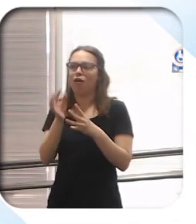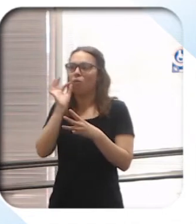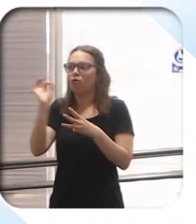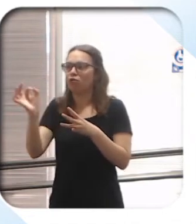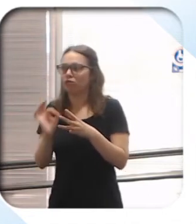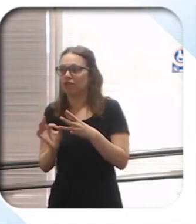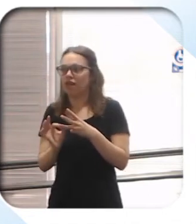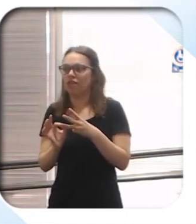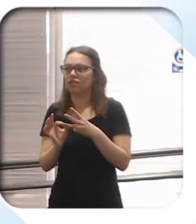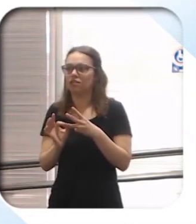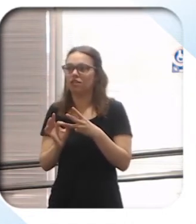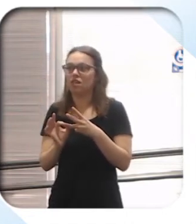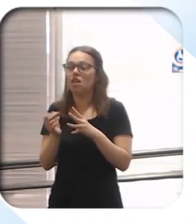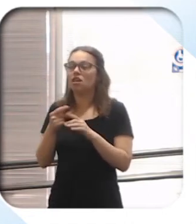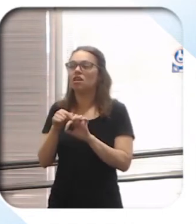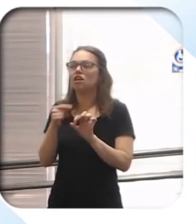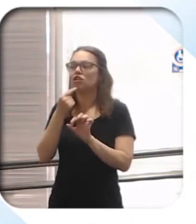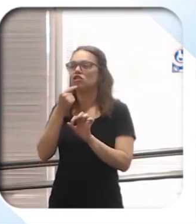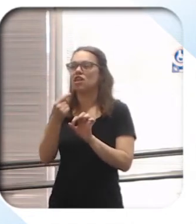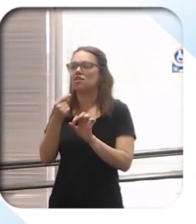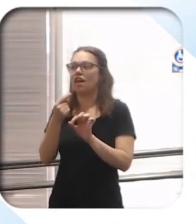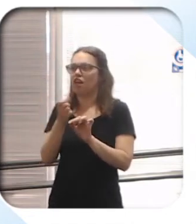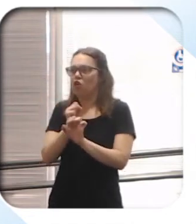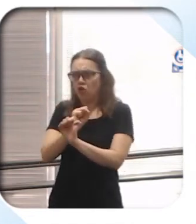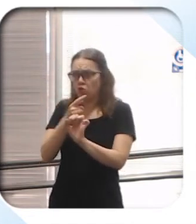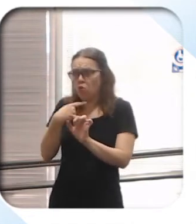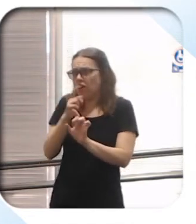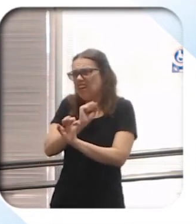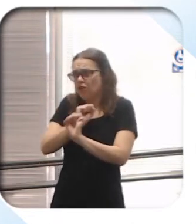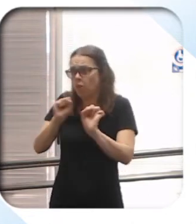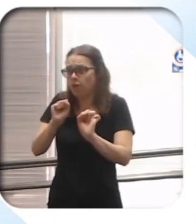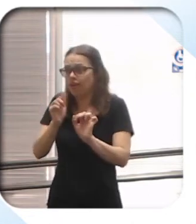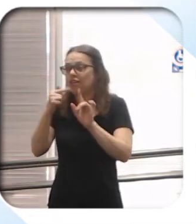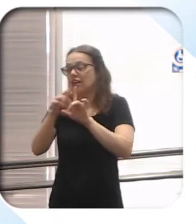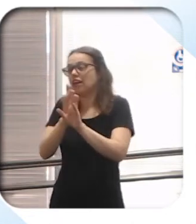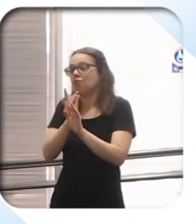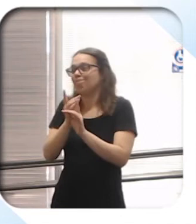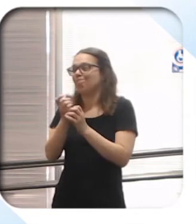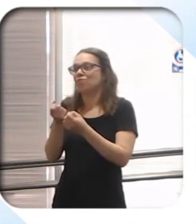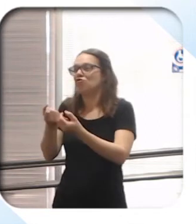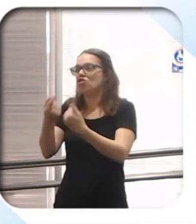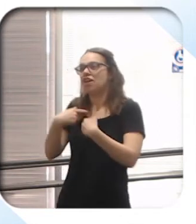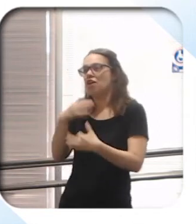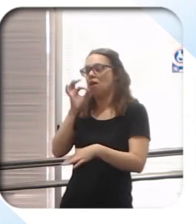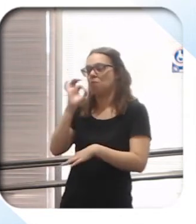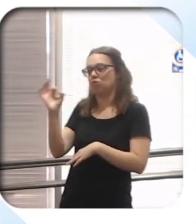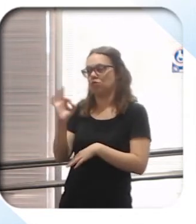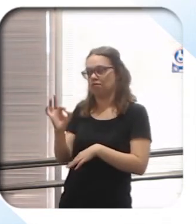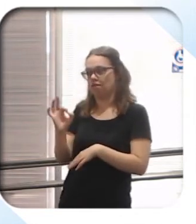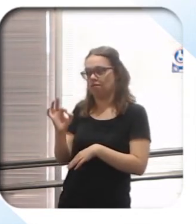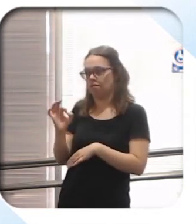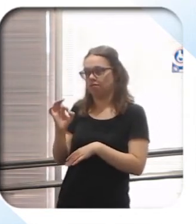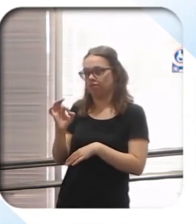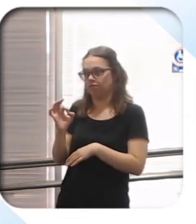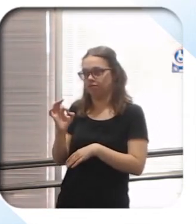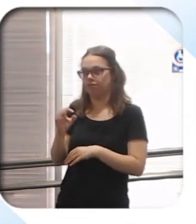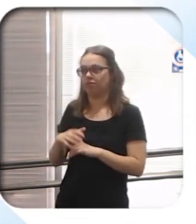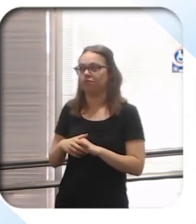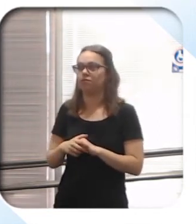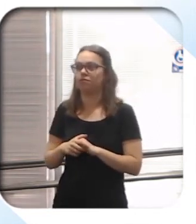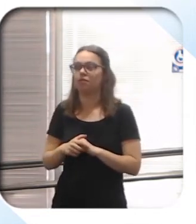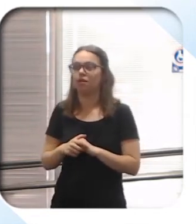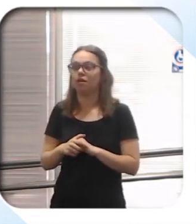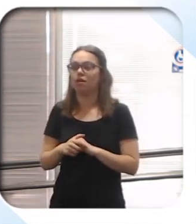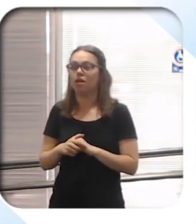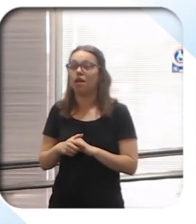oportunidades, porque no se trata de que no tengan la capacidad, sino que no tengan oportunidad de desarrollarse. Y dificultad también